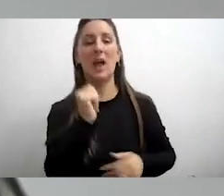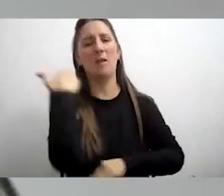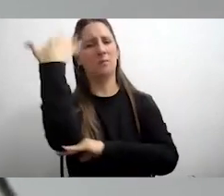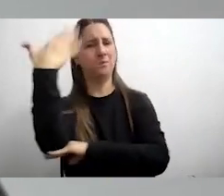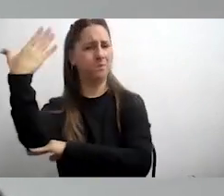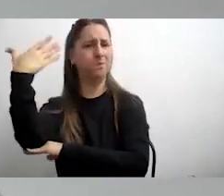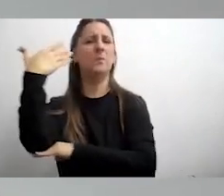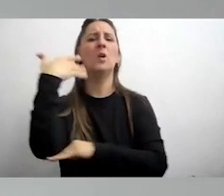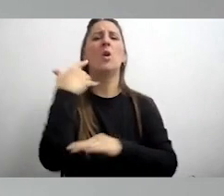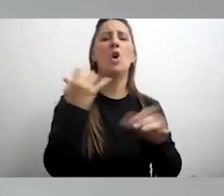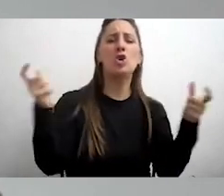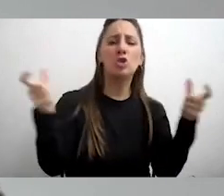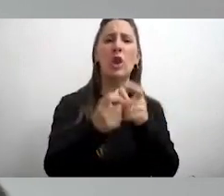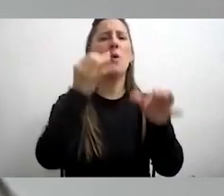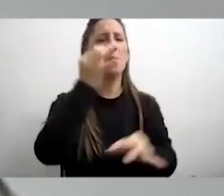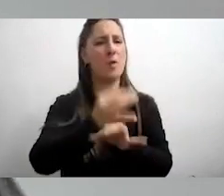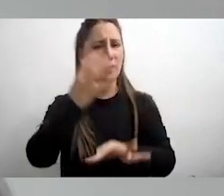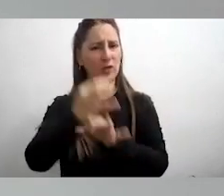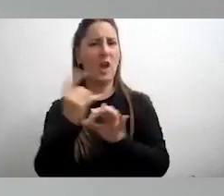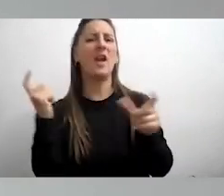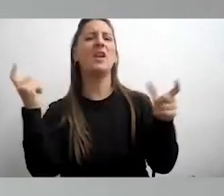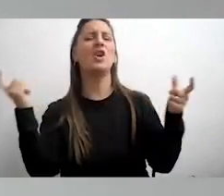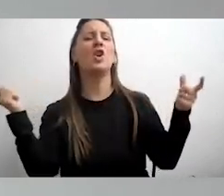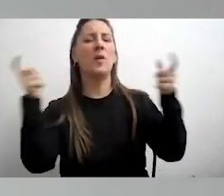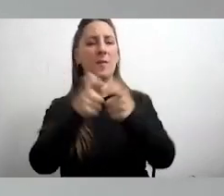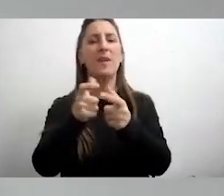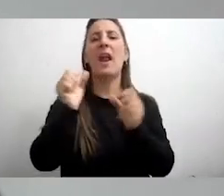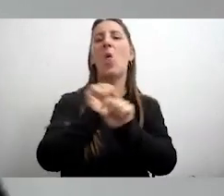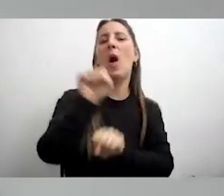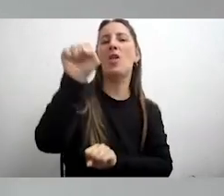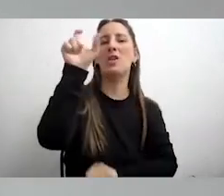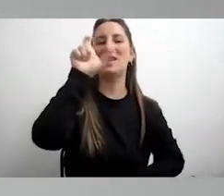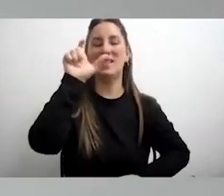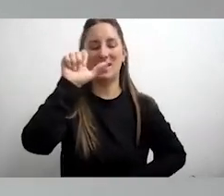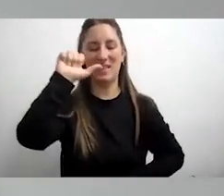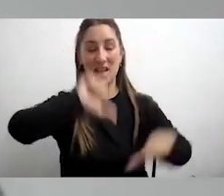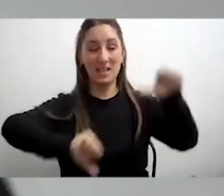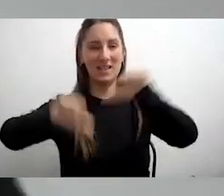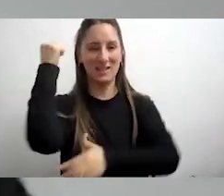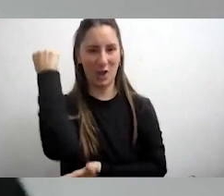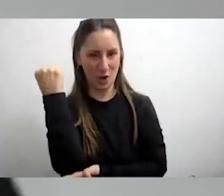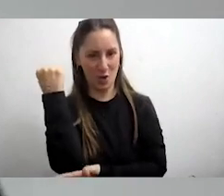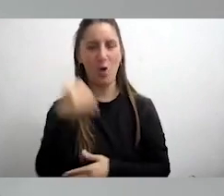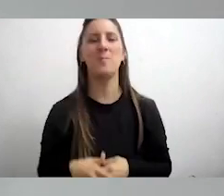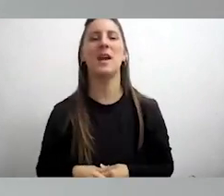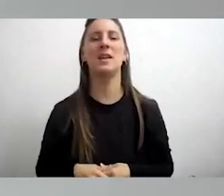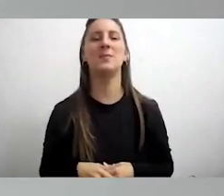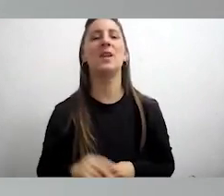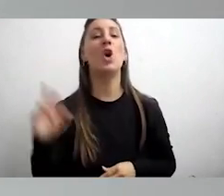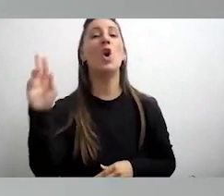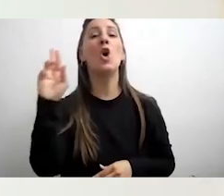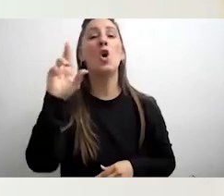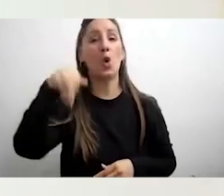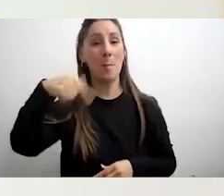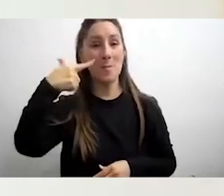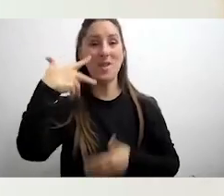profesionales, consejos profesionales y colegios de graduados de Ciencias Económicas. Ahora sí, Romina, bienvenida. ¿Qué tal?